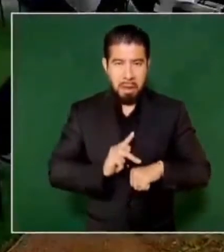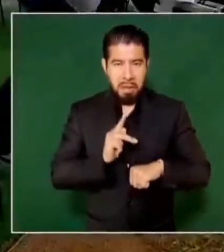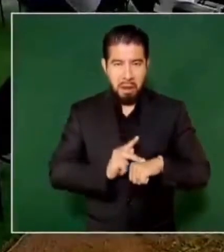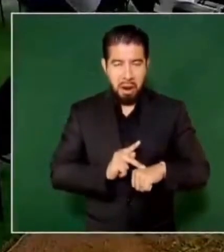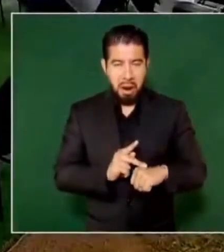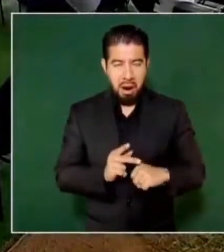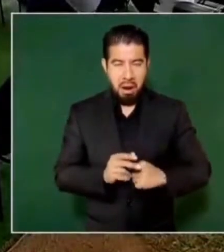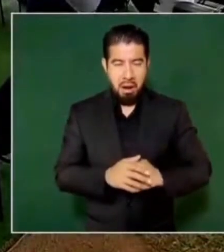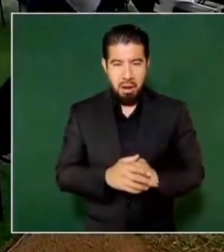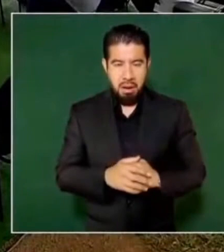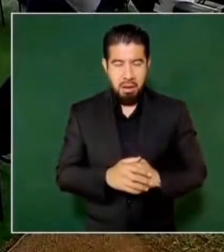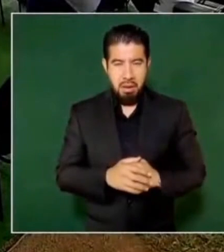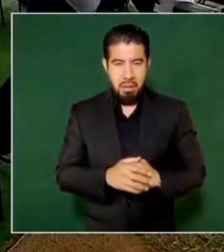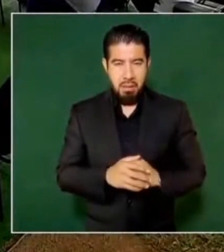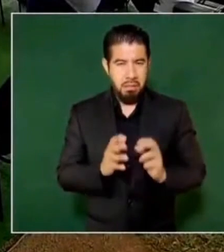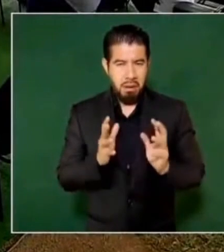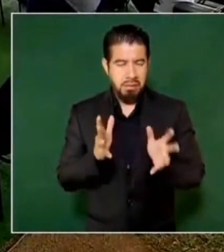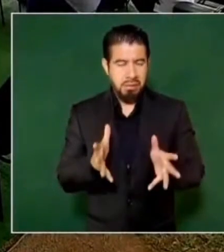O así.